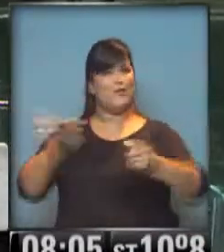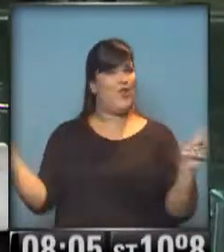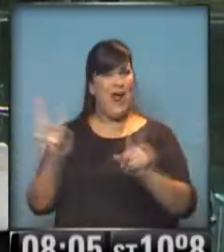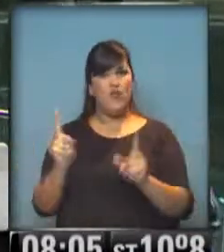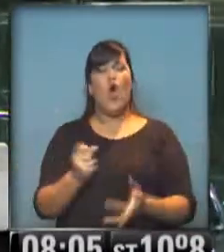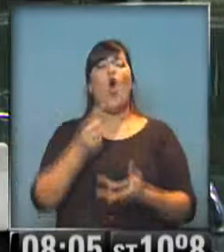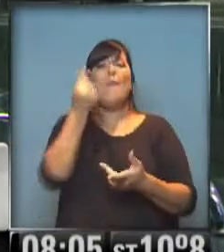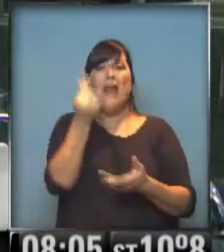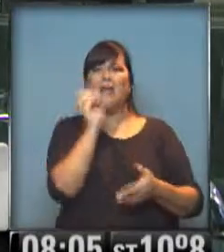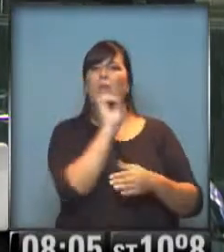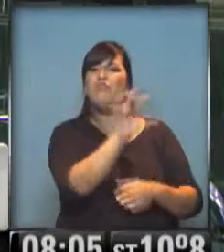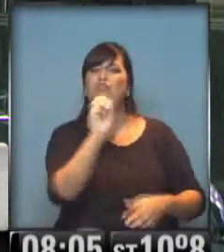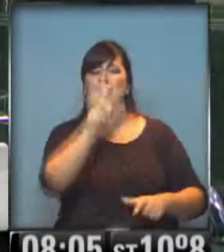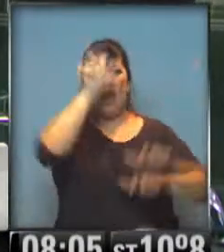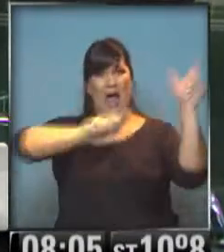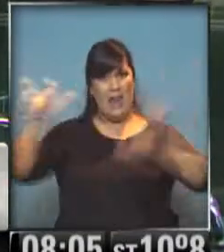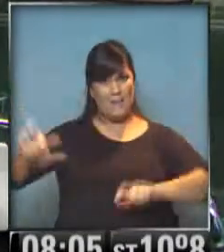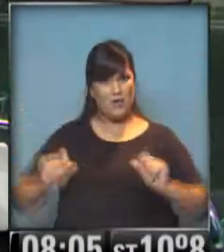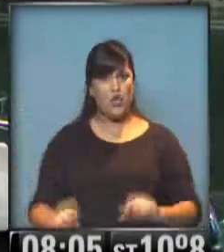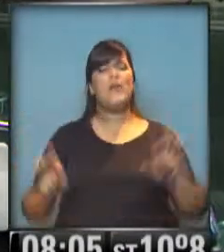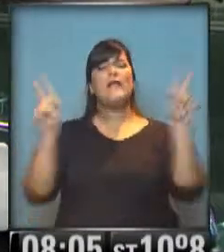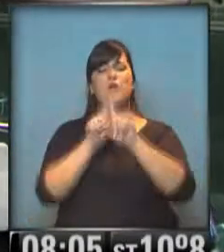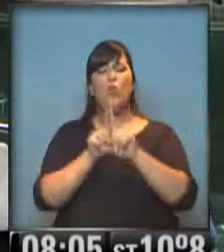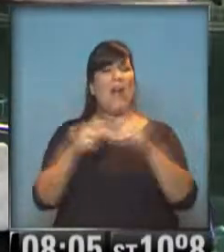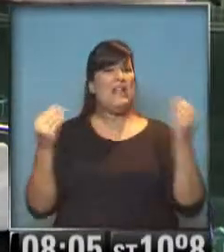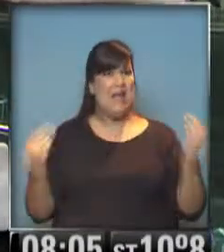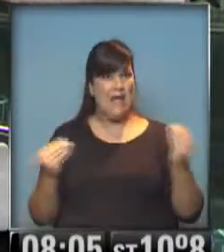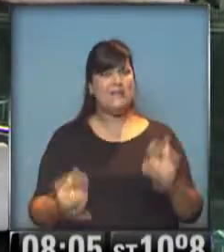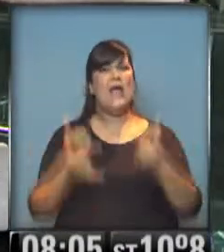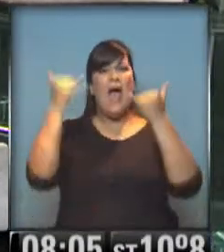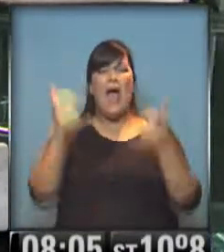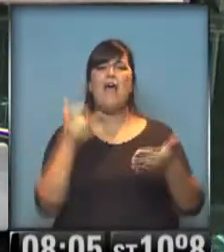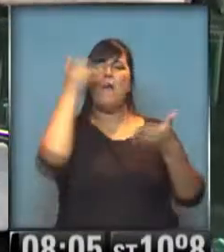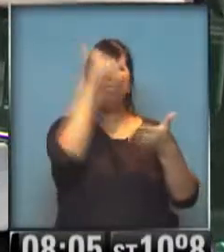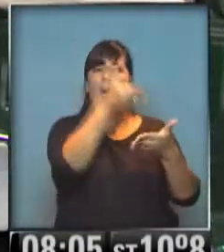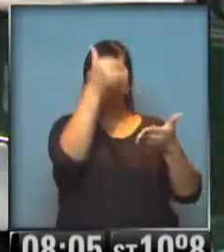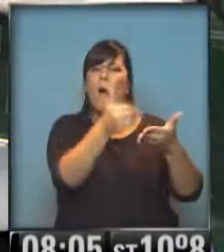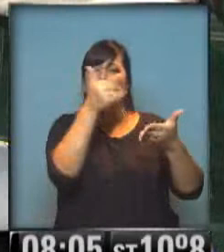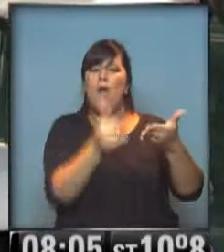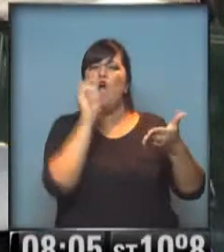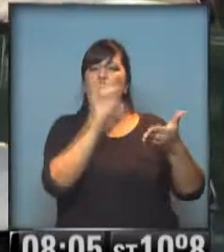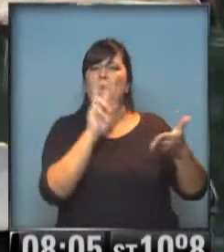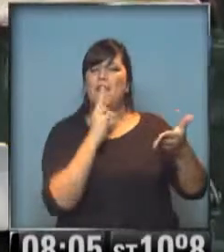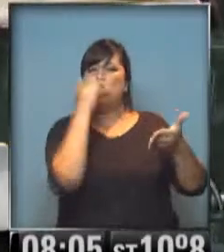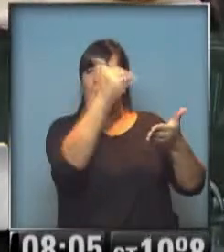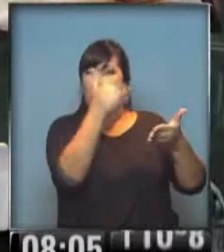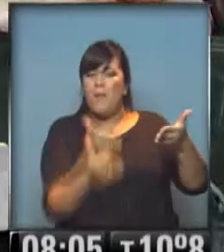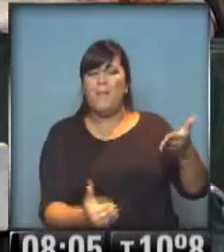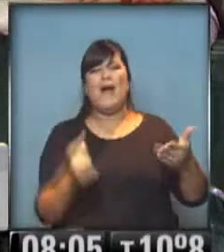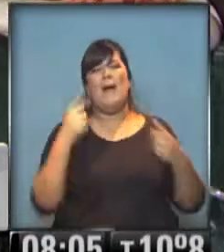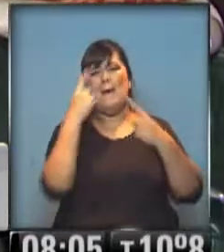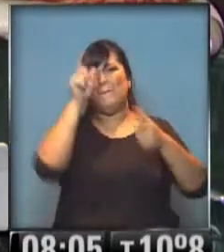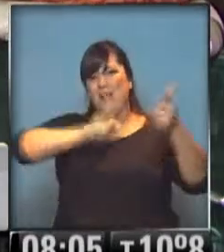como se hace bueno se identifican esos hogares hay un padrón de hogares con esas necesidades es decir que